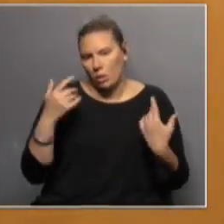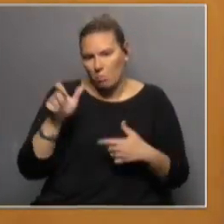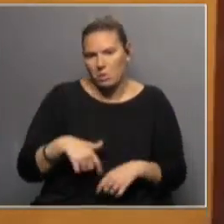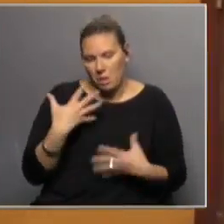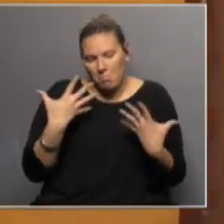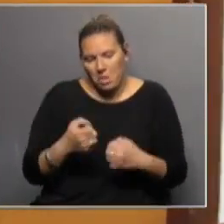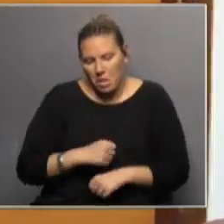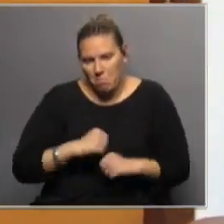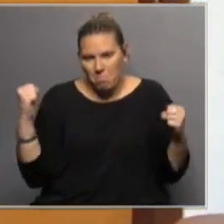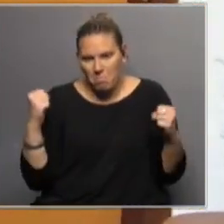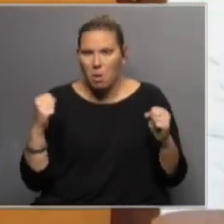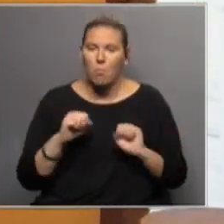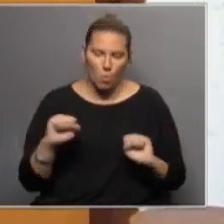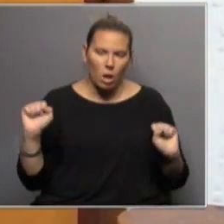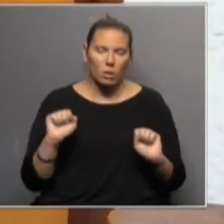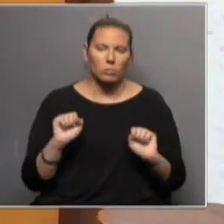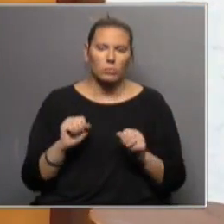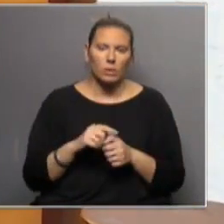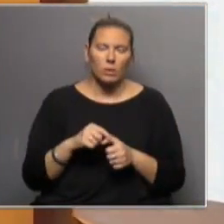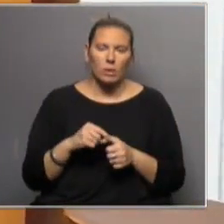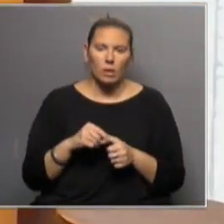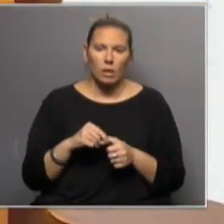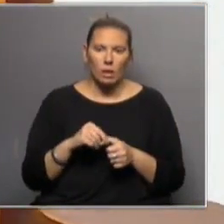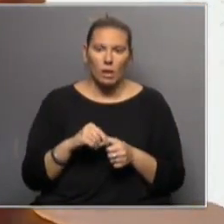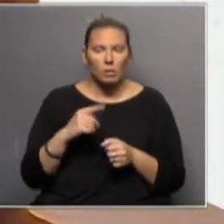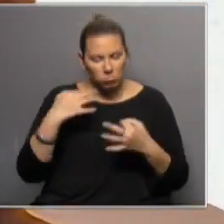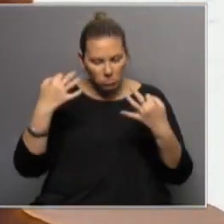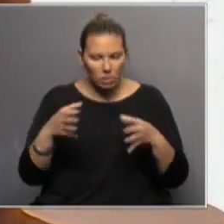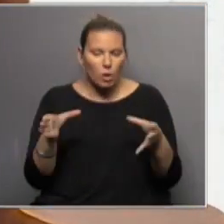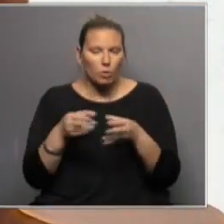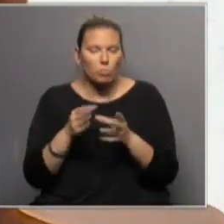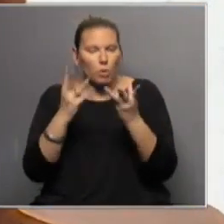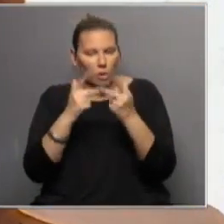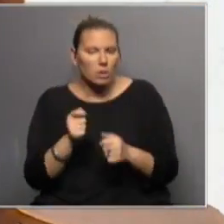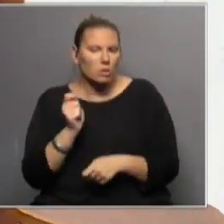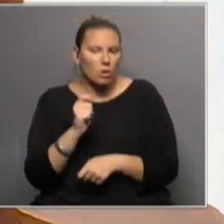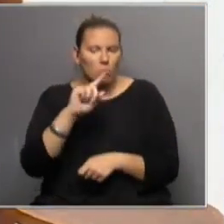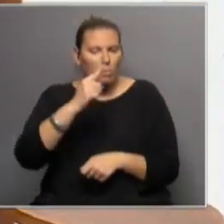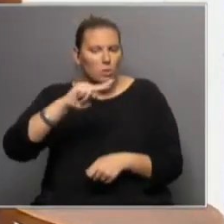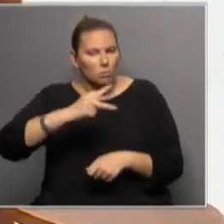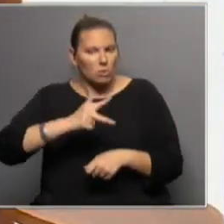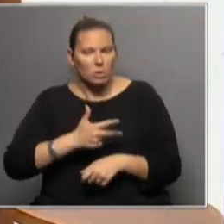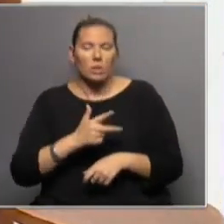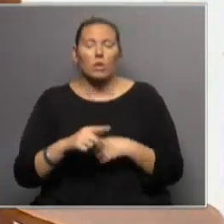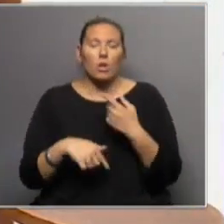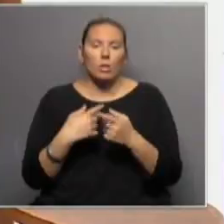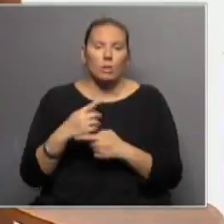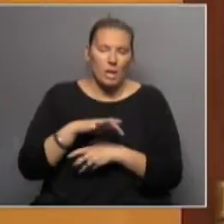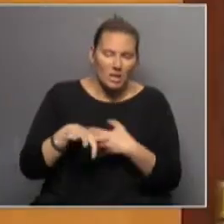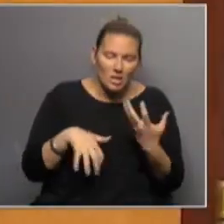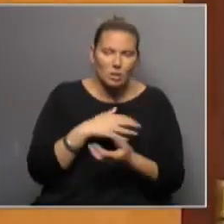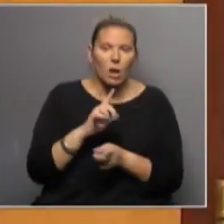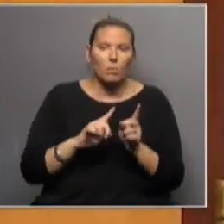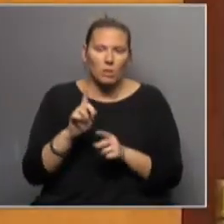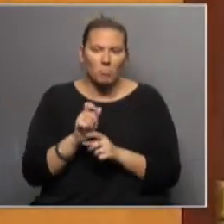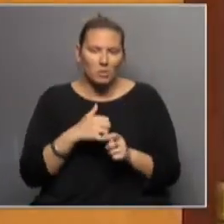anime está habilitado para aprender. Me gusta, como el capitanato en un cuadro, con orden de uno. Con orden, hay orden, porque después... Relajo con orden. Viste que hay